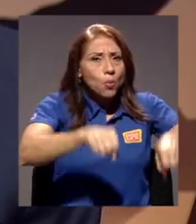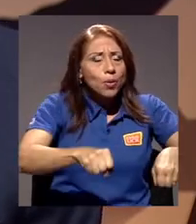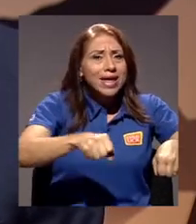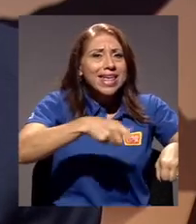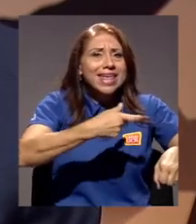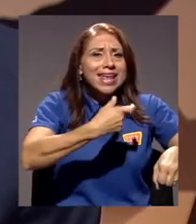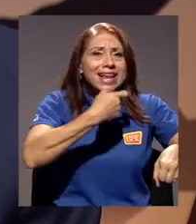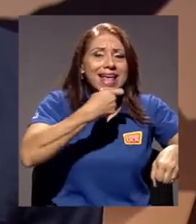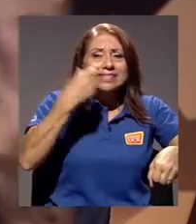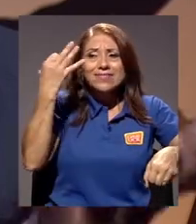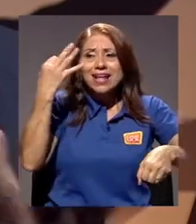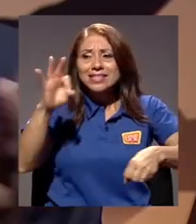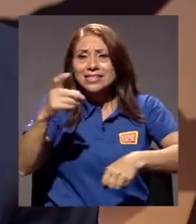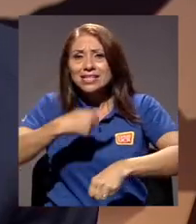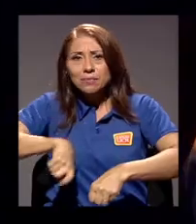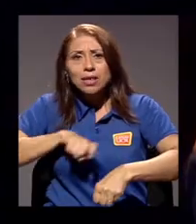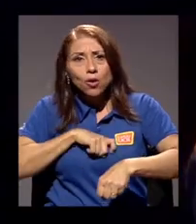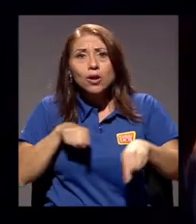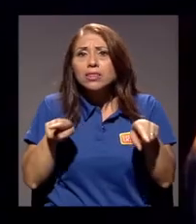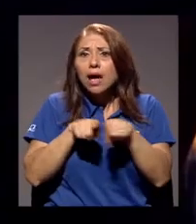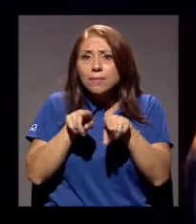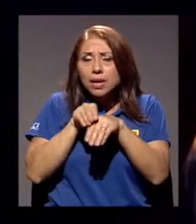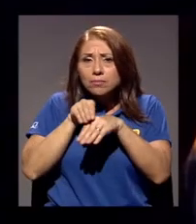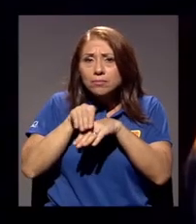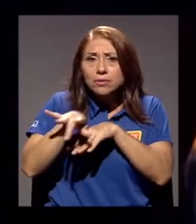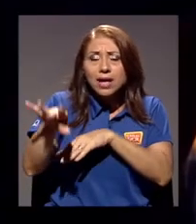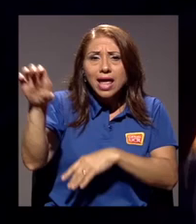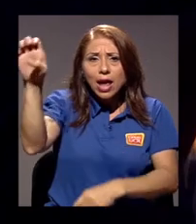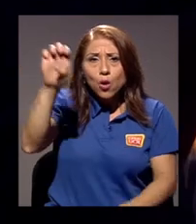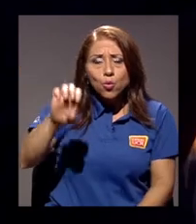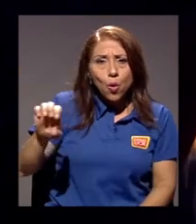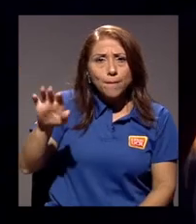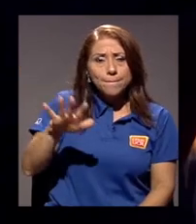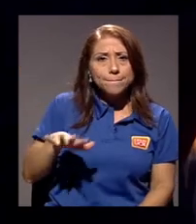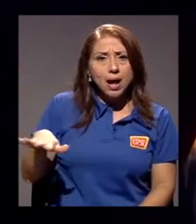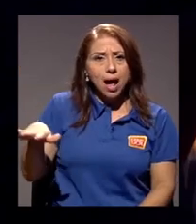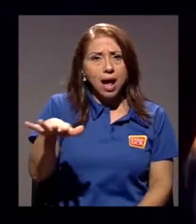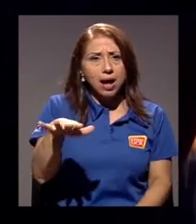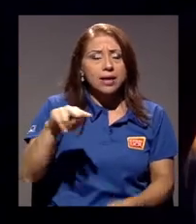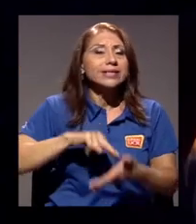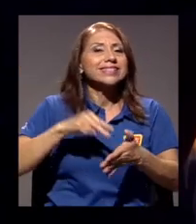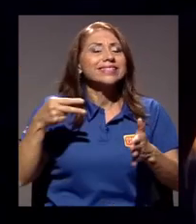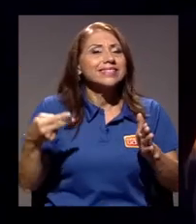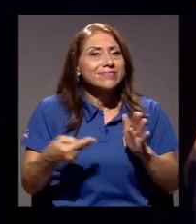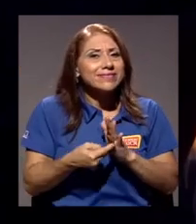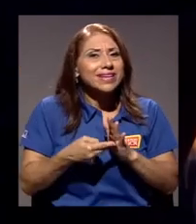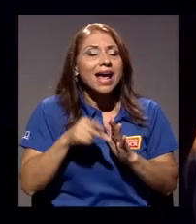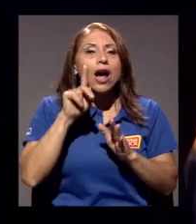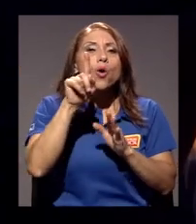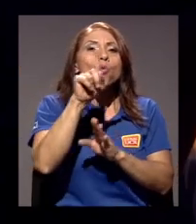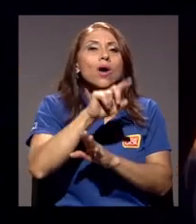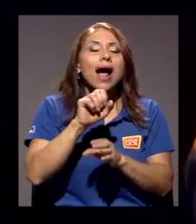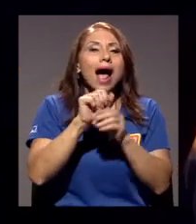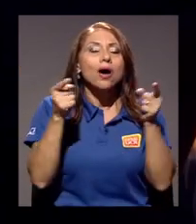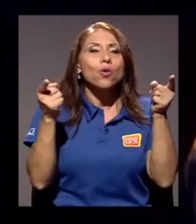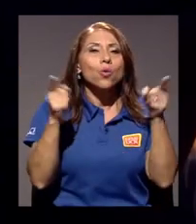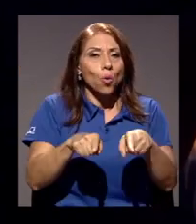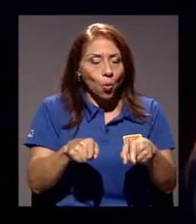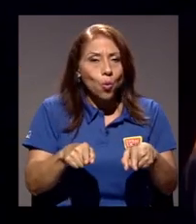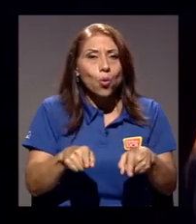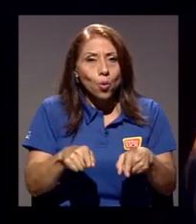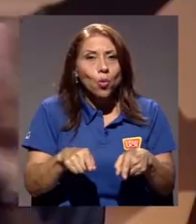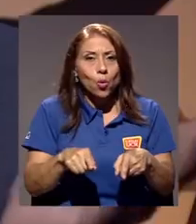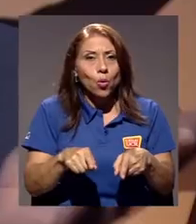importando tiene repercusión en europa es decir que es un acontecimiento que de una forma u otra